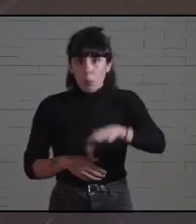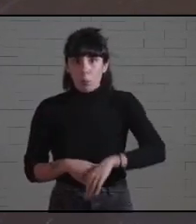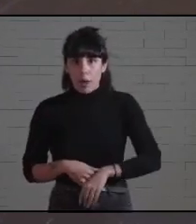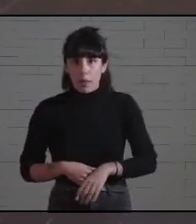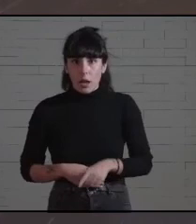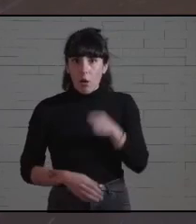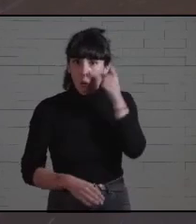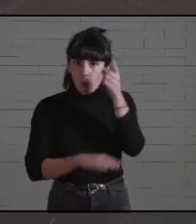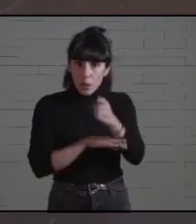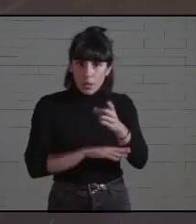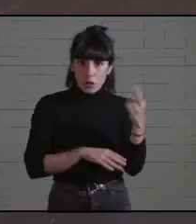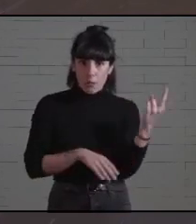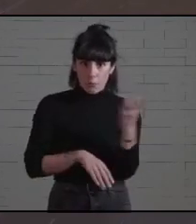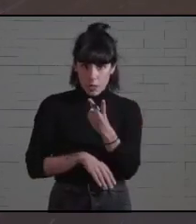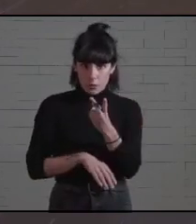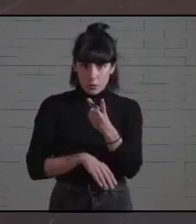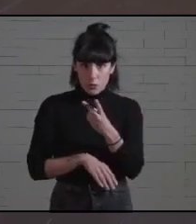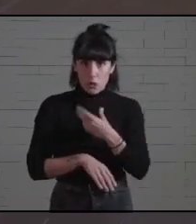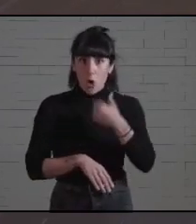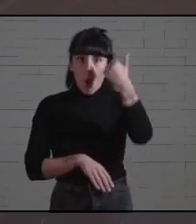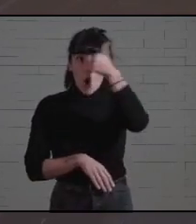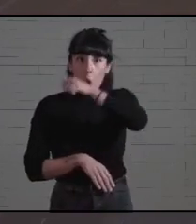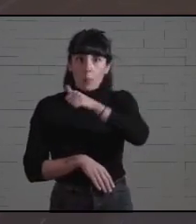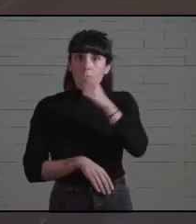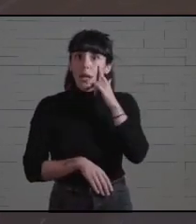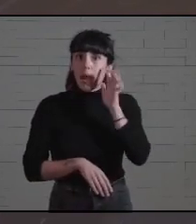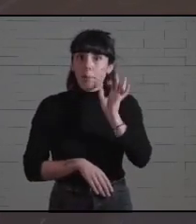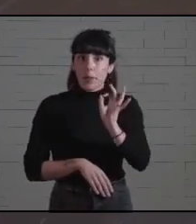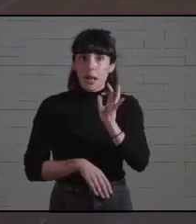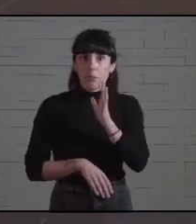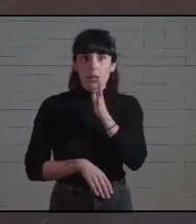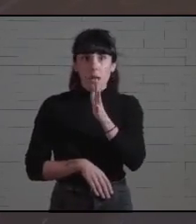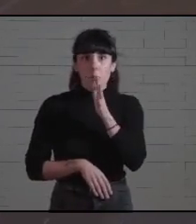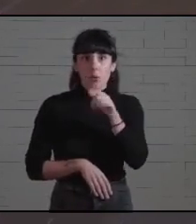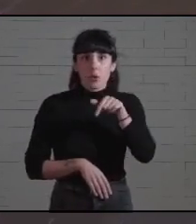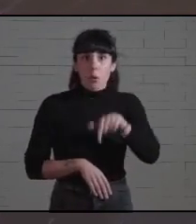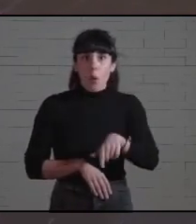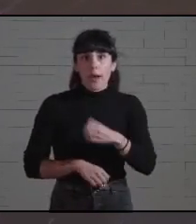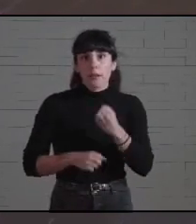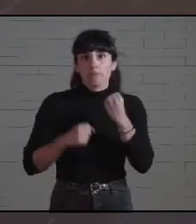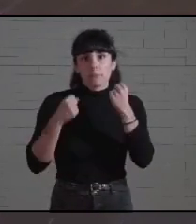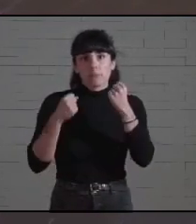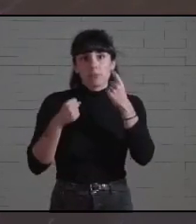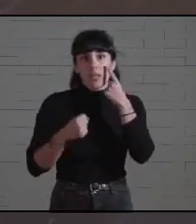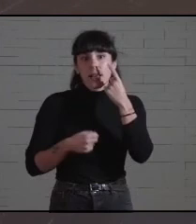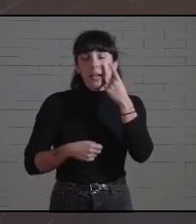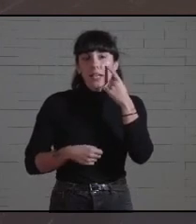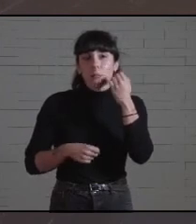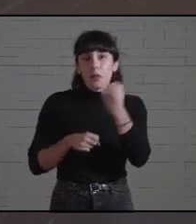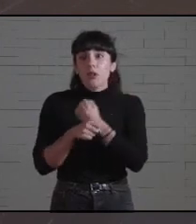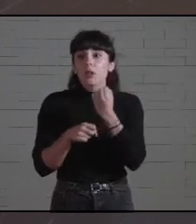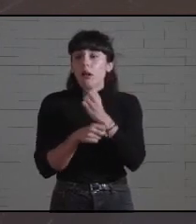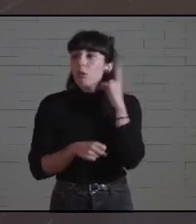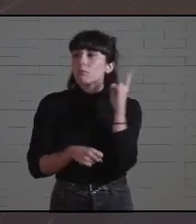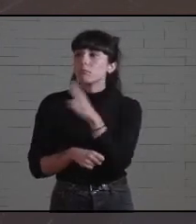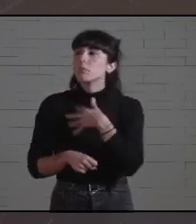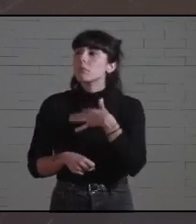de permiso deben ser obligatorios, sobre todo para los hombres, porque ahí es donde la inspección de trabajo puede venir y decir, oye, ¿qué está pasando aquí?,